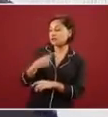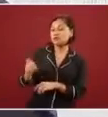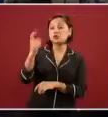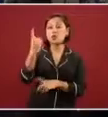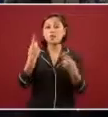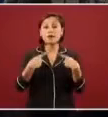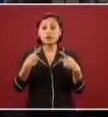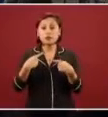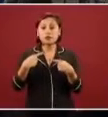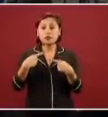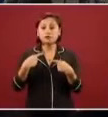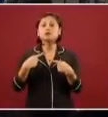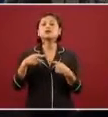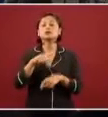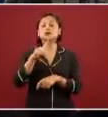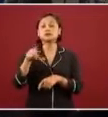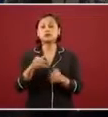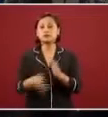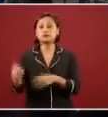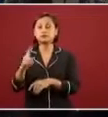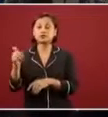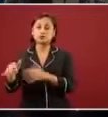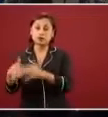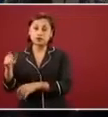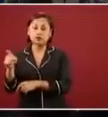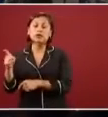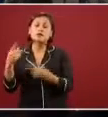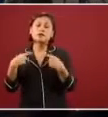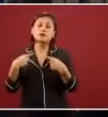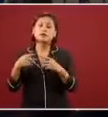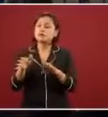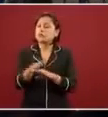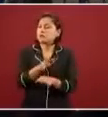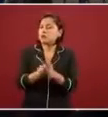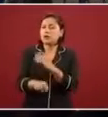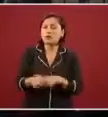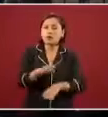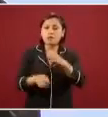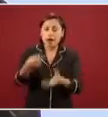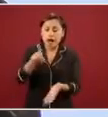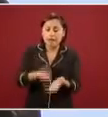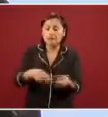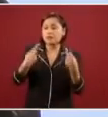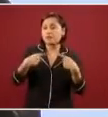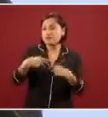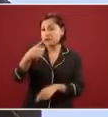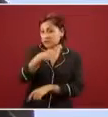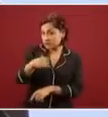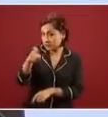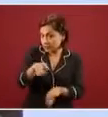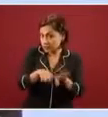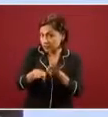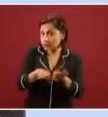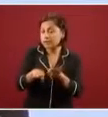empleados. Considerando el salario base de cotización, una empresa de 100 empleados más o menos